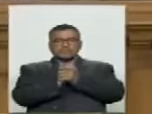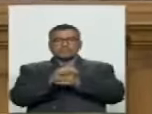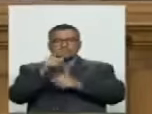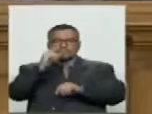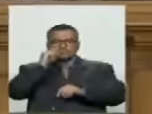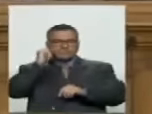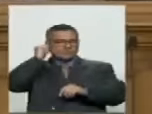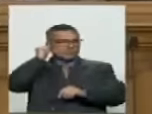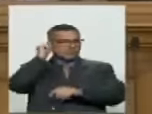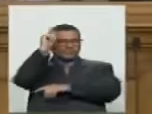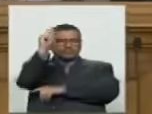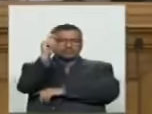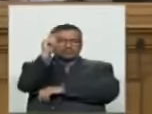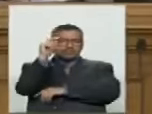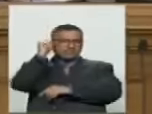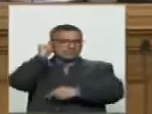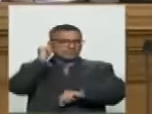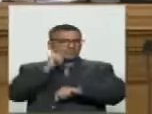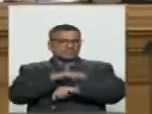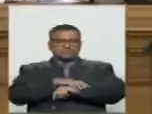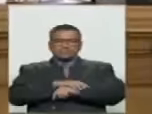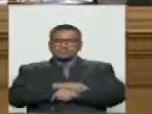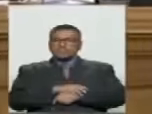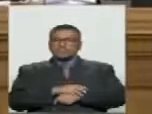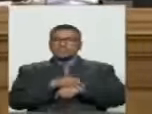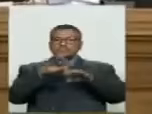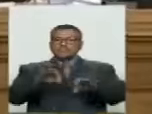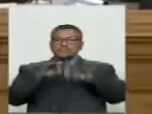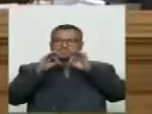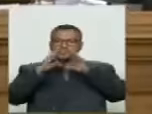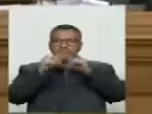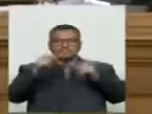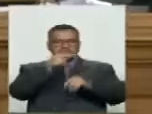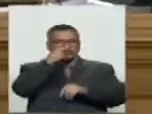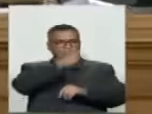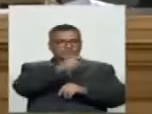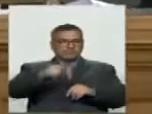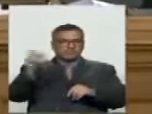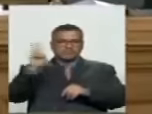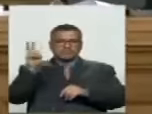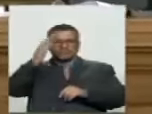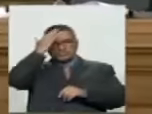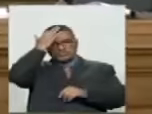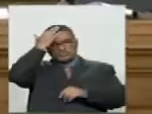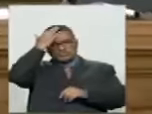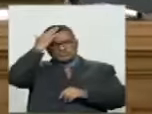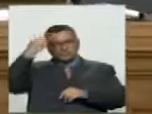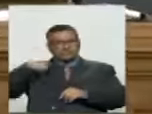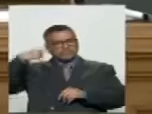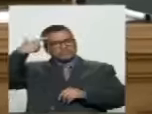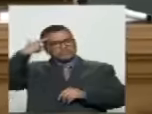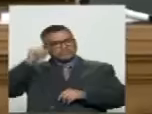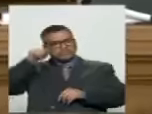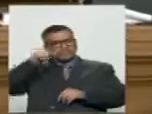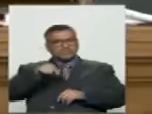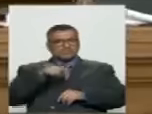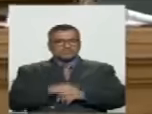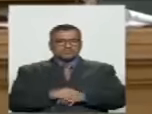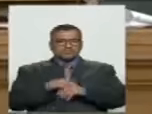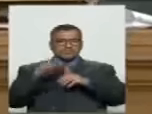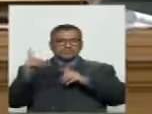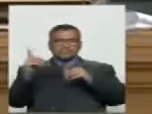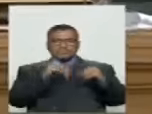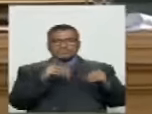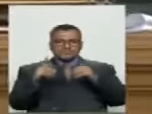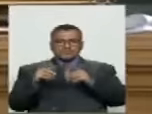parlamentarias, diputados, diputadas, pero en especial a todo el pueblo de Venezuela. Creo que en este debate